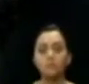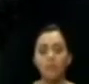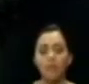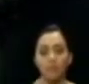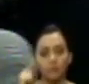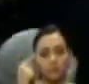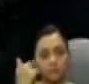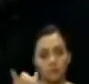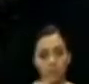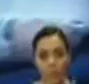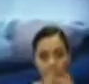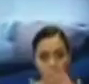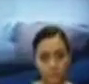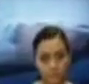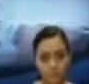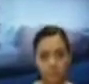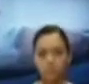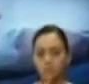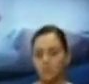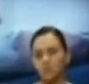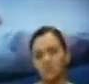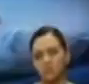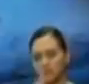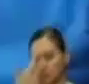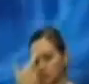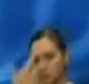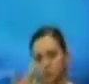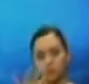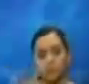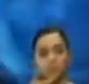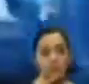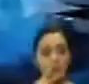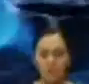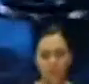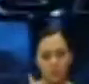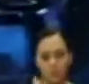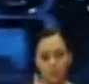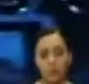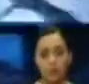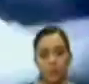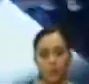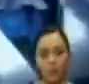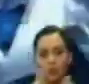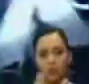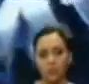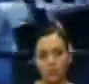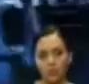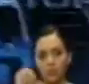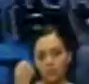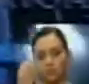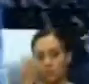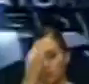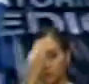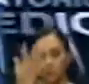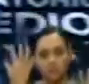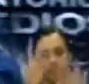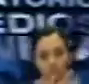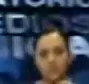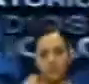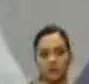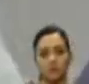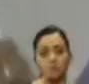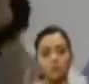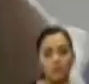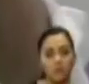tipo de pagos. Le aseguro que eso no es cierto. Con todo respeto, no digo que usted está mintiendo. Le digo que ese contratista le ha dado información equivocada. No puede haber un retraso de 2 años.